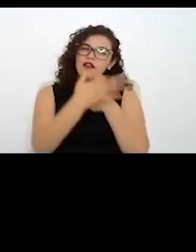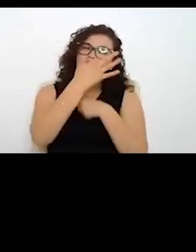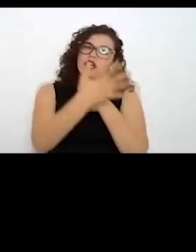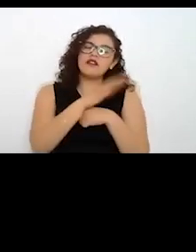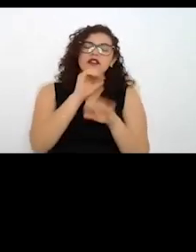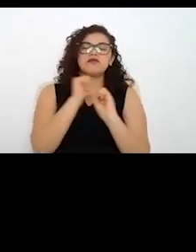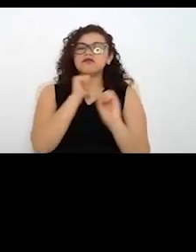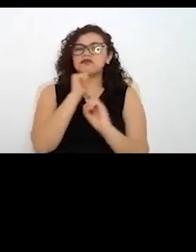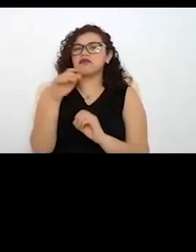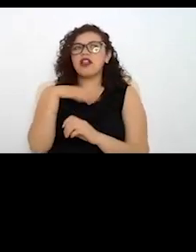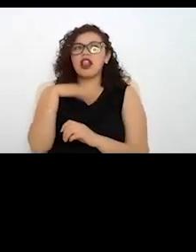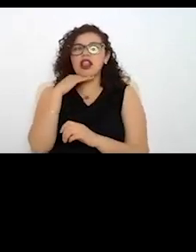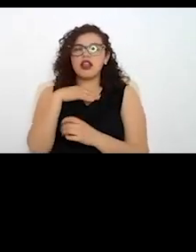hacer?